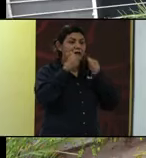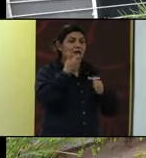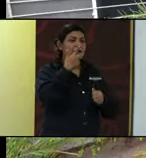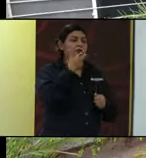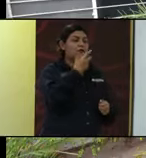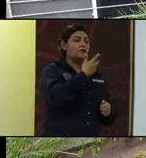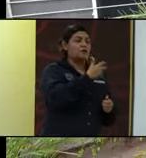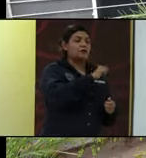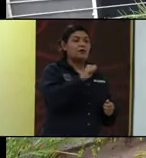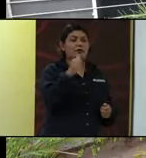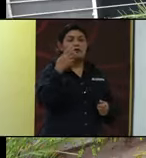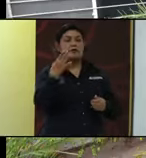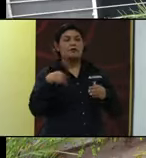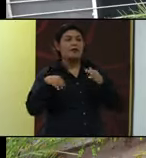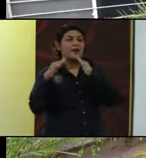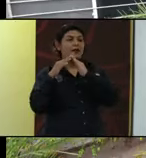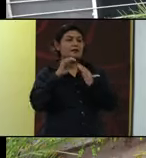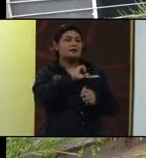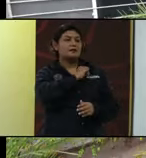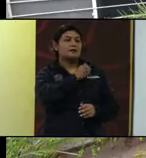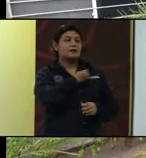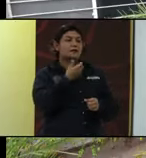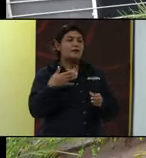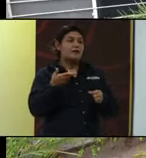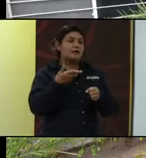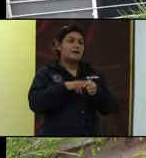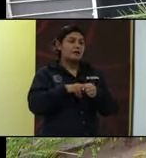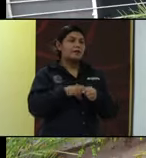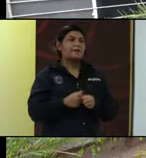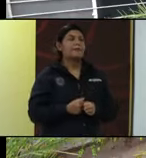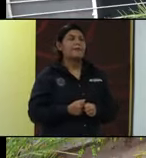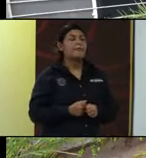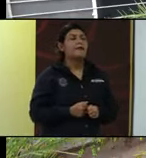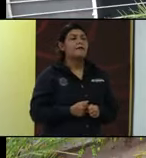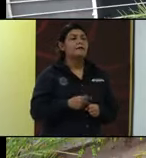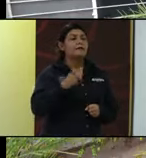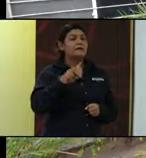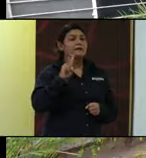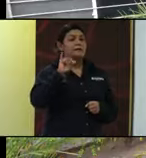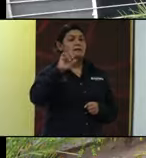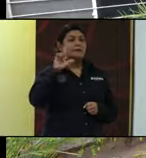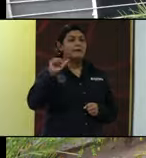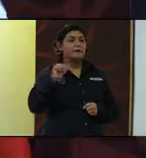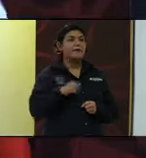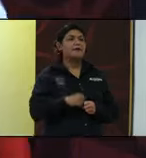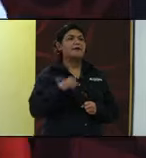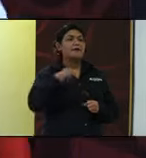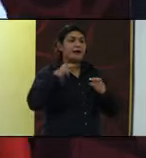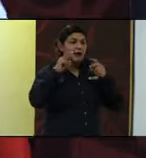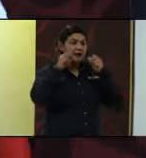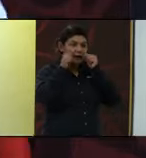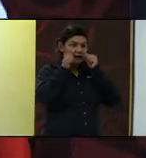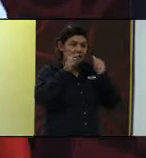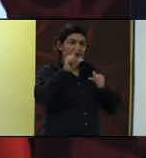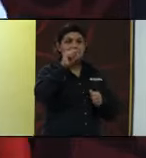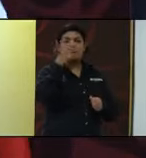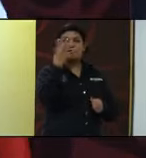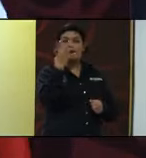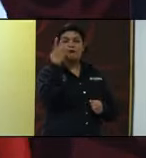de salud de la clínica de la zona norte en Villa Cuauhtémoc, que atiende las 24